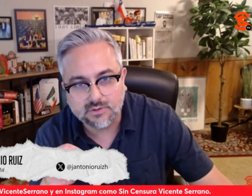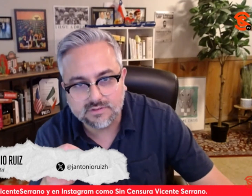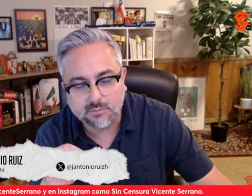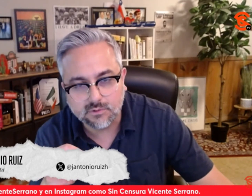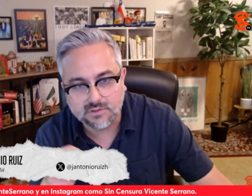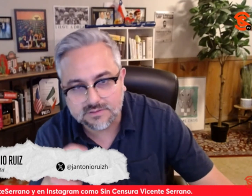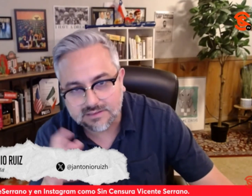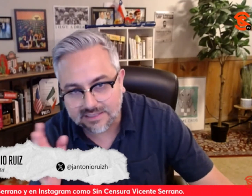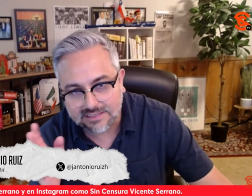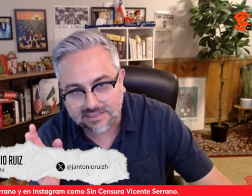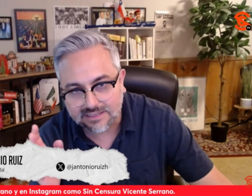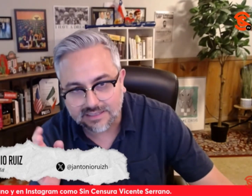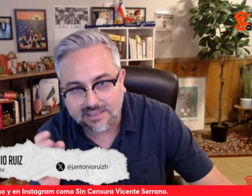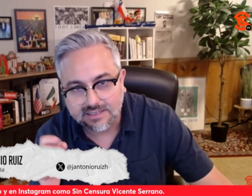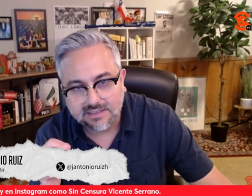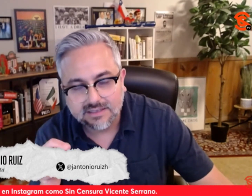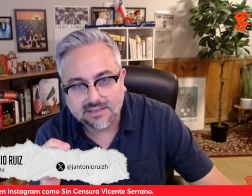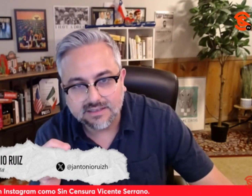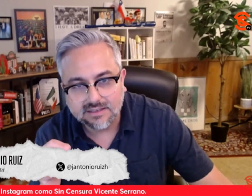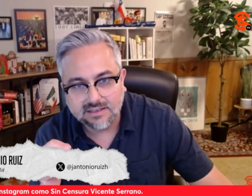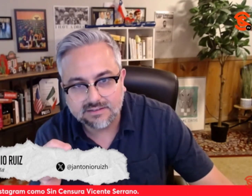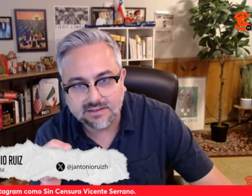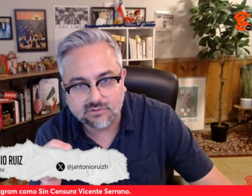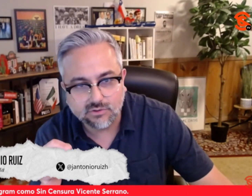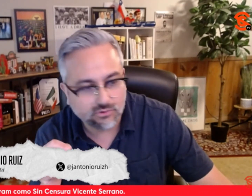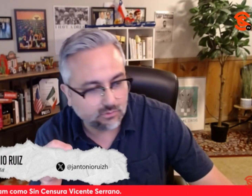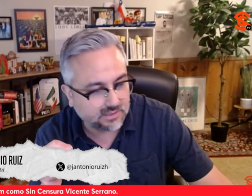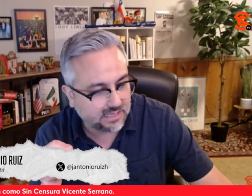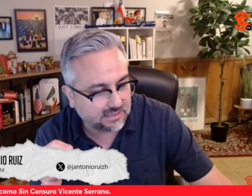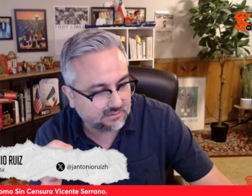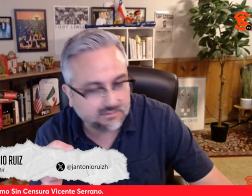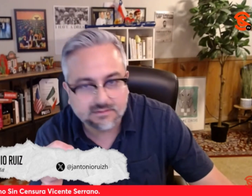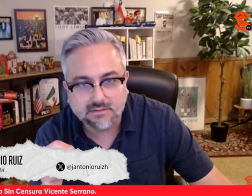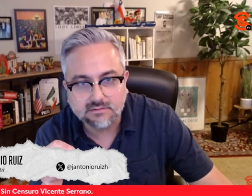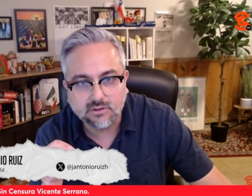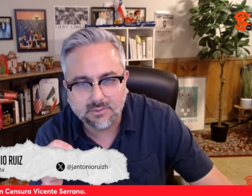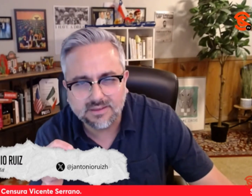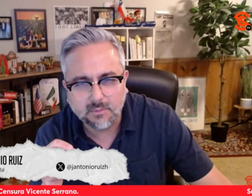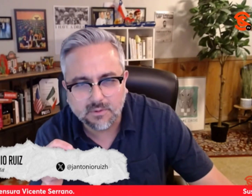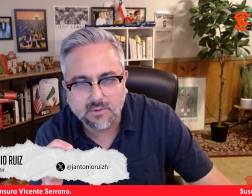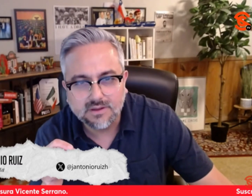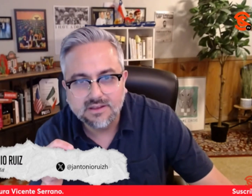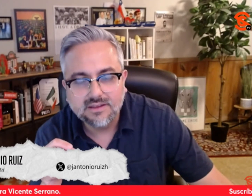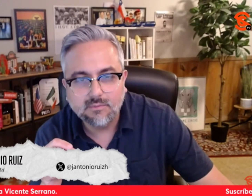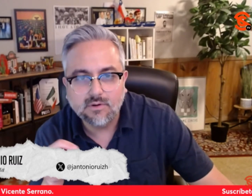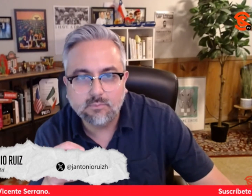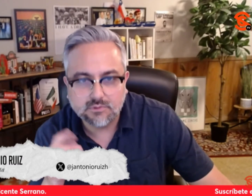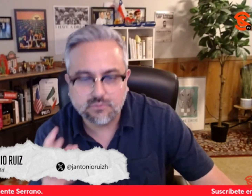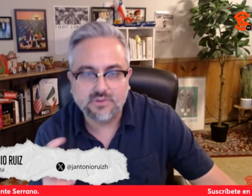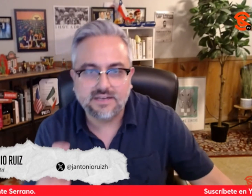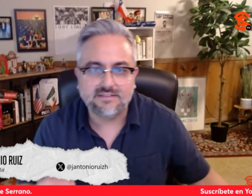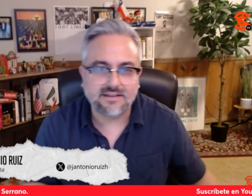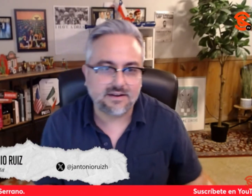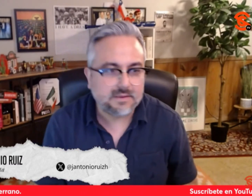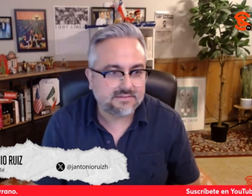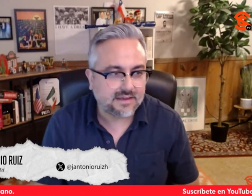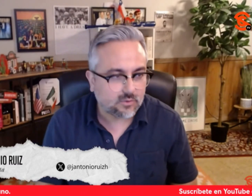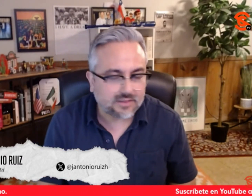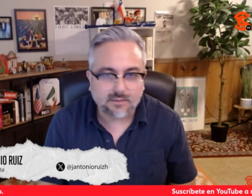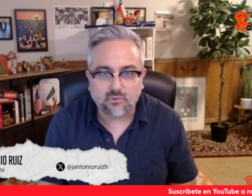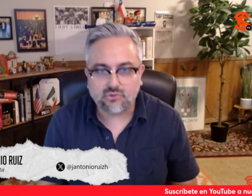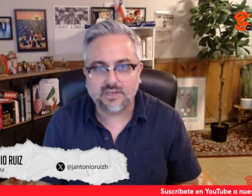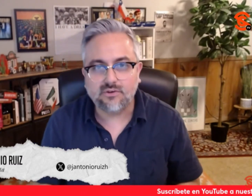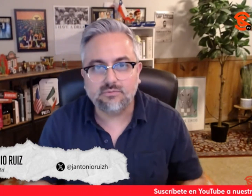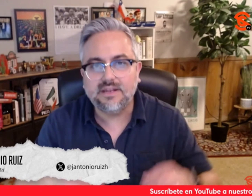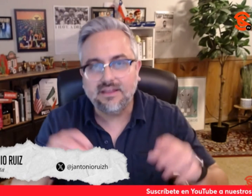otros periodistas, bueno, se desentienden de Excelsior Novedades, ¿no? Si no me equivoco, y bueno, pues fundan esta revista